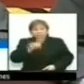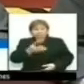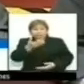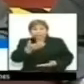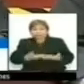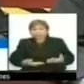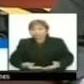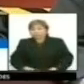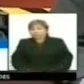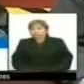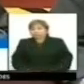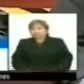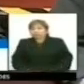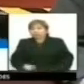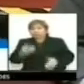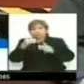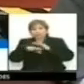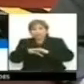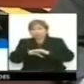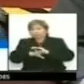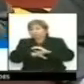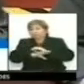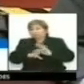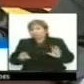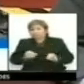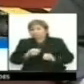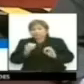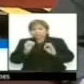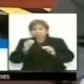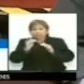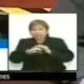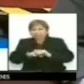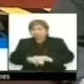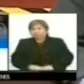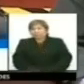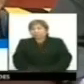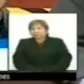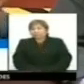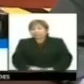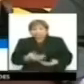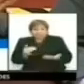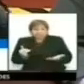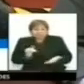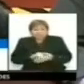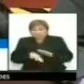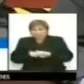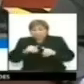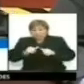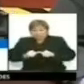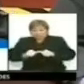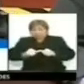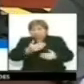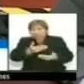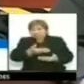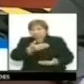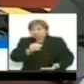esa, ese tipo de cosas, es que este tema vaya al archivo. No hay otra alternativa, tiene que ir al archivo. Y ahí se acabó, seguirá. Y el